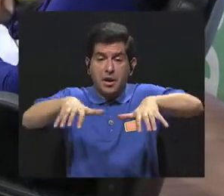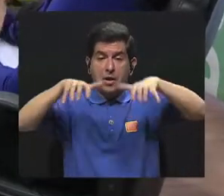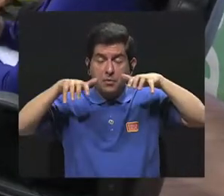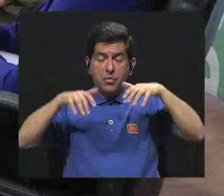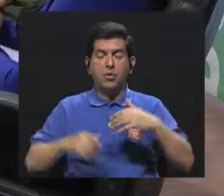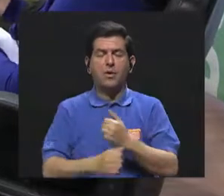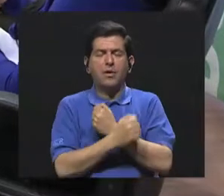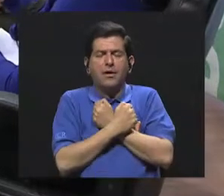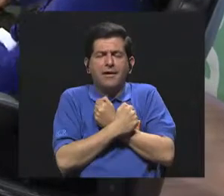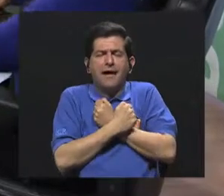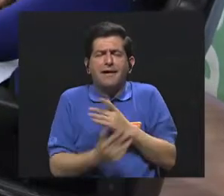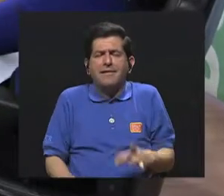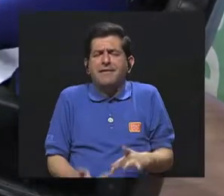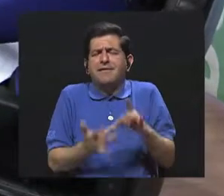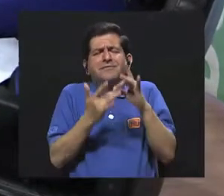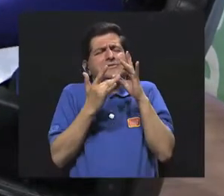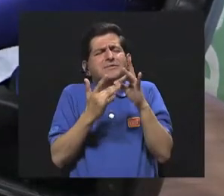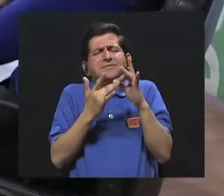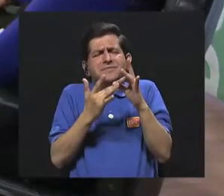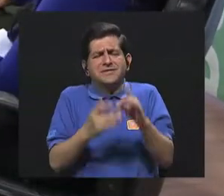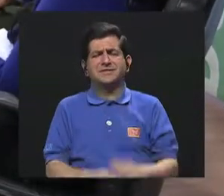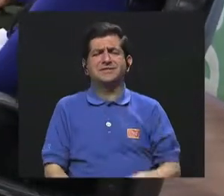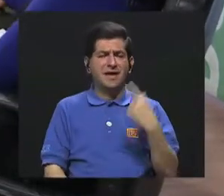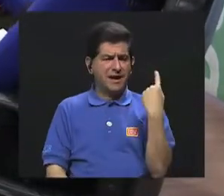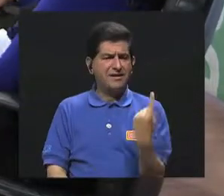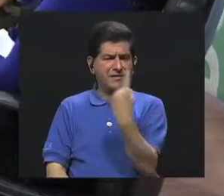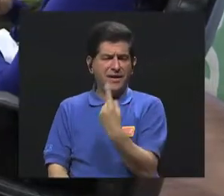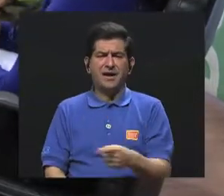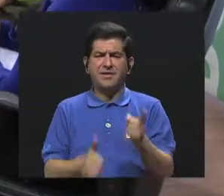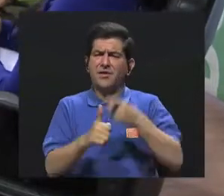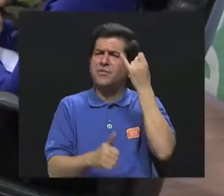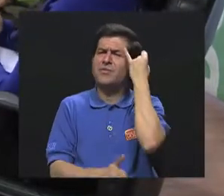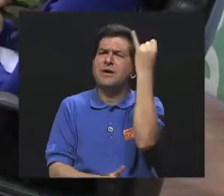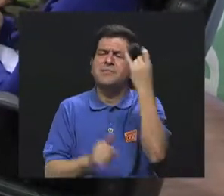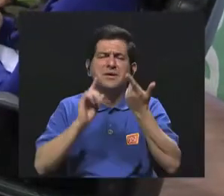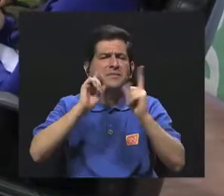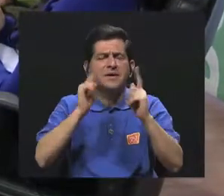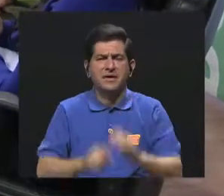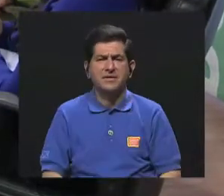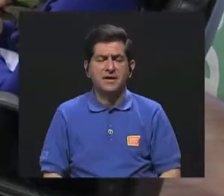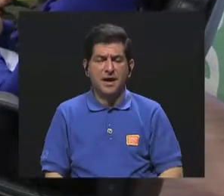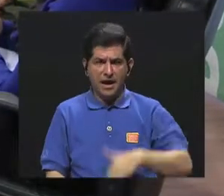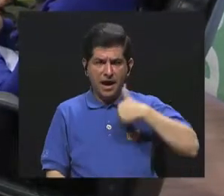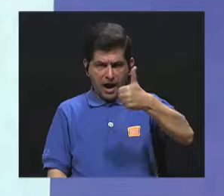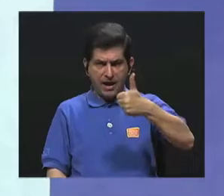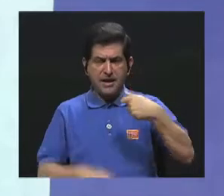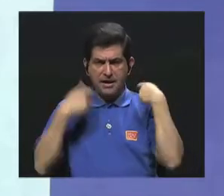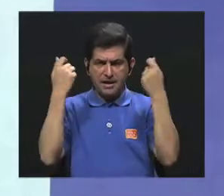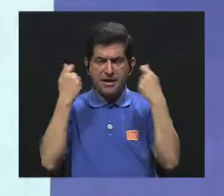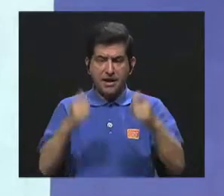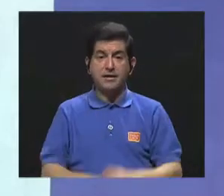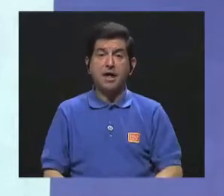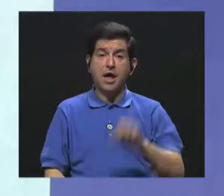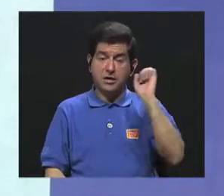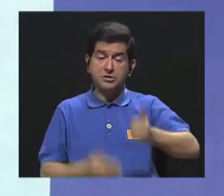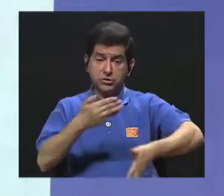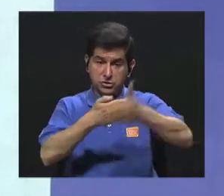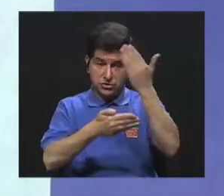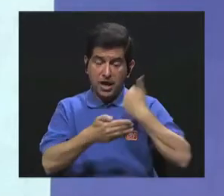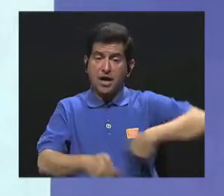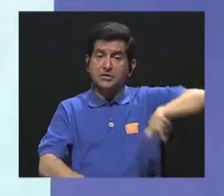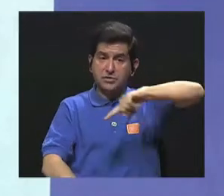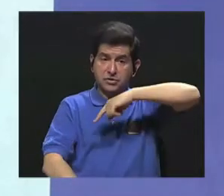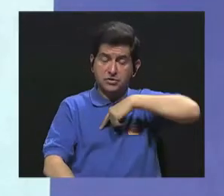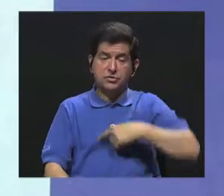cariño especial, particular. Quisiera escuchar de cada una la primera impresión después de haber ganado en el festival. Claro, incluso como que antes lo